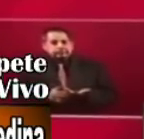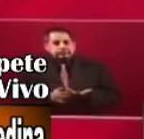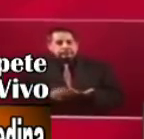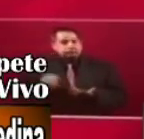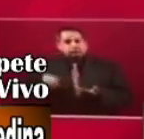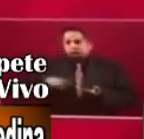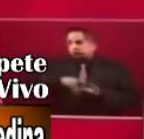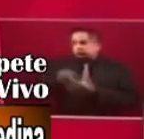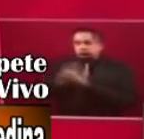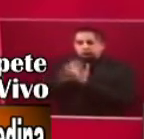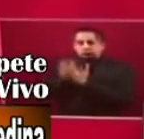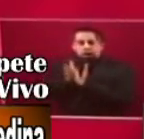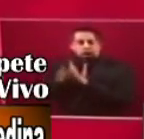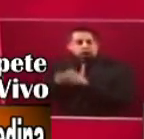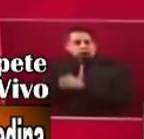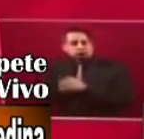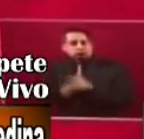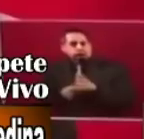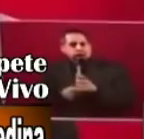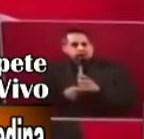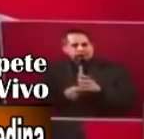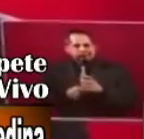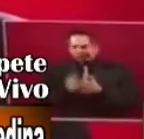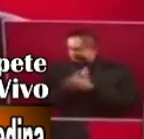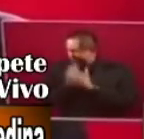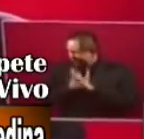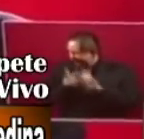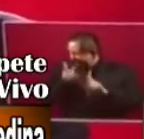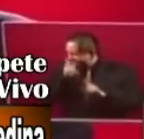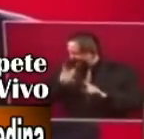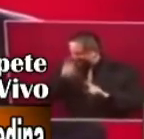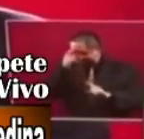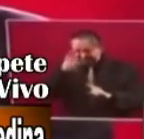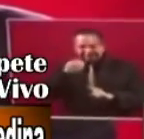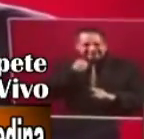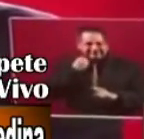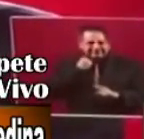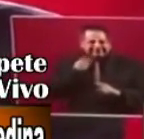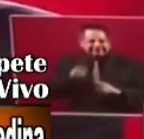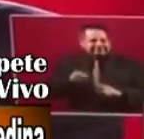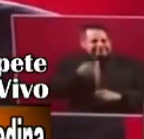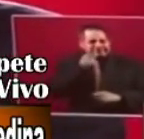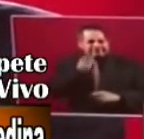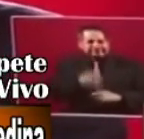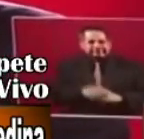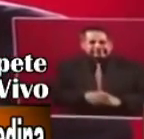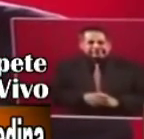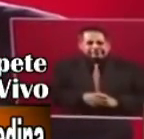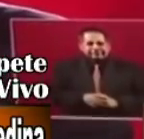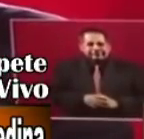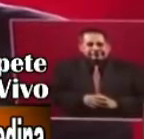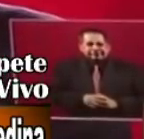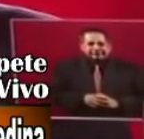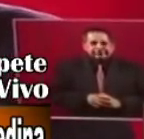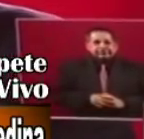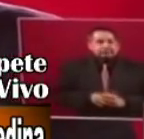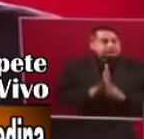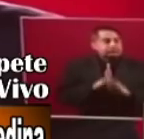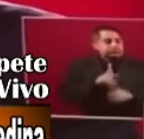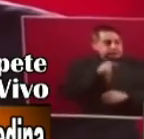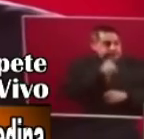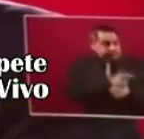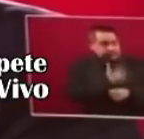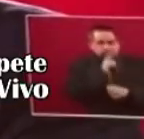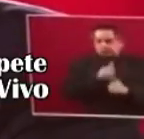en cómplices, pero no es cómplices, ¿cómo que dicen tus abogados? Encubridor.